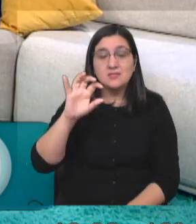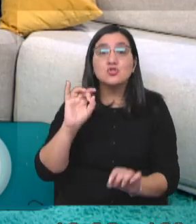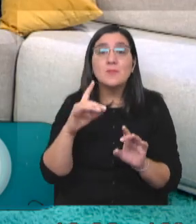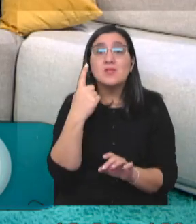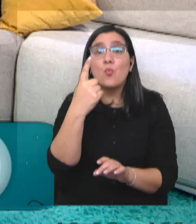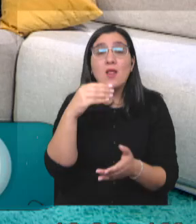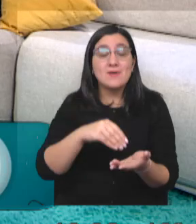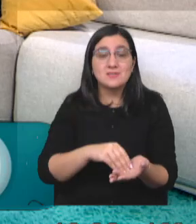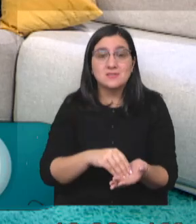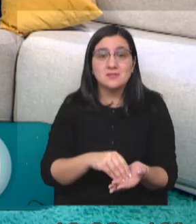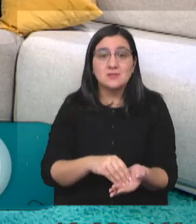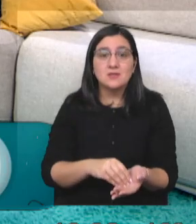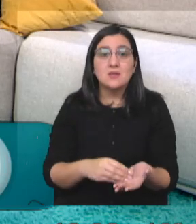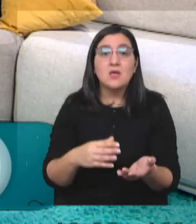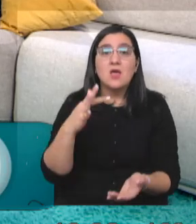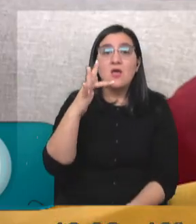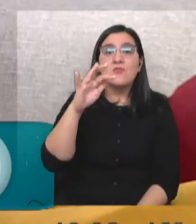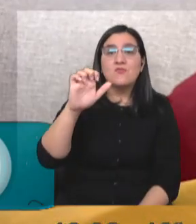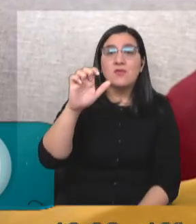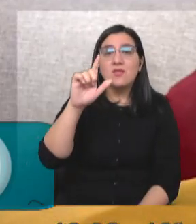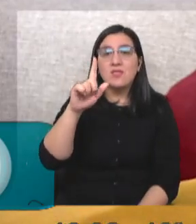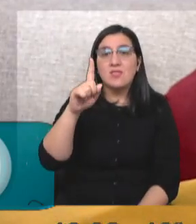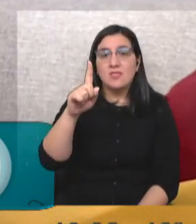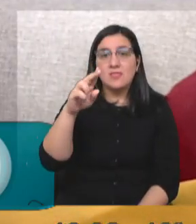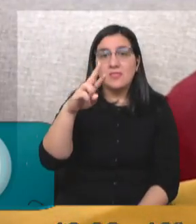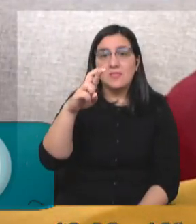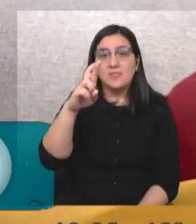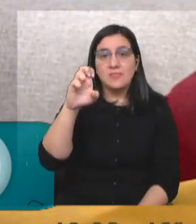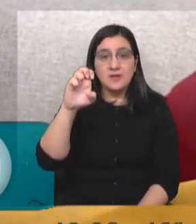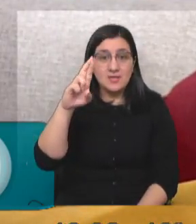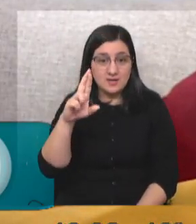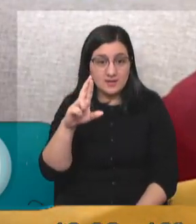sí. Solo una más. Vamos con Federer, la última en la lista que teníamos.